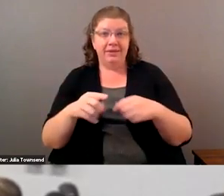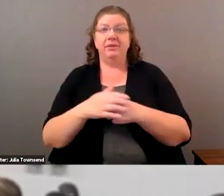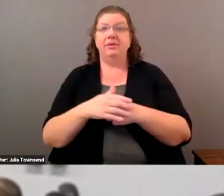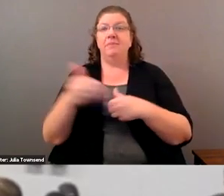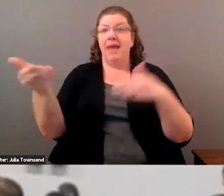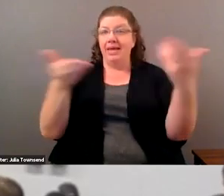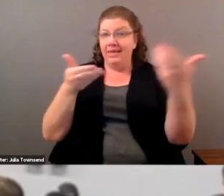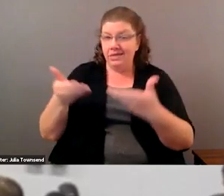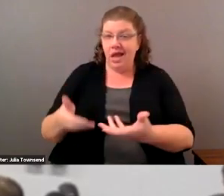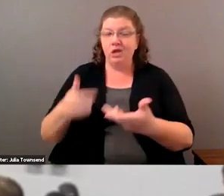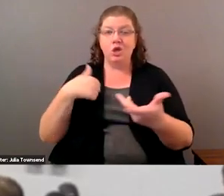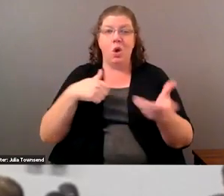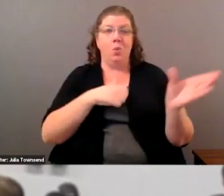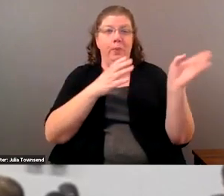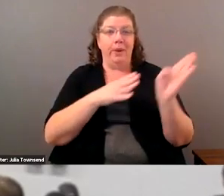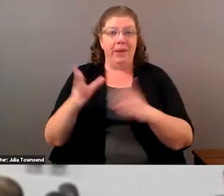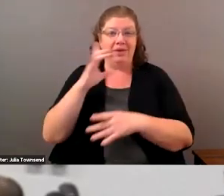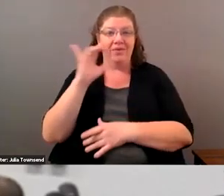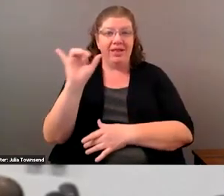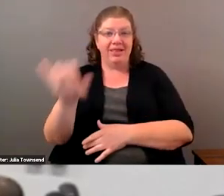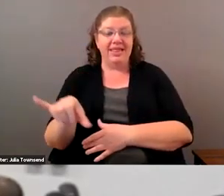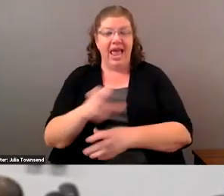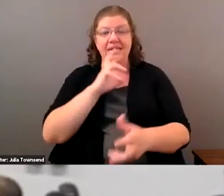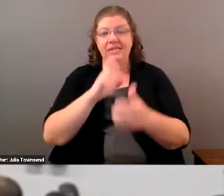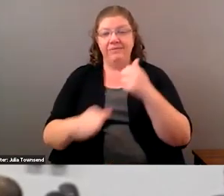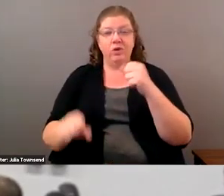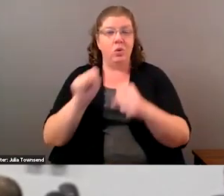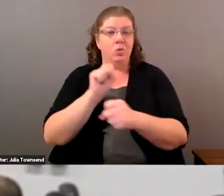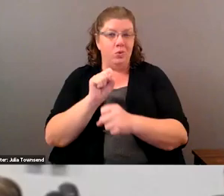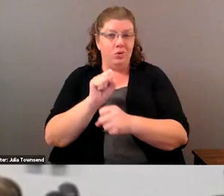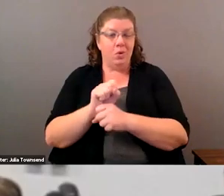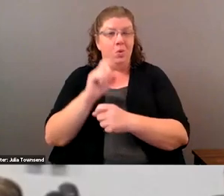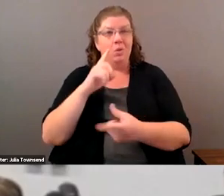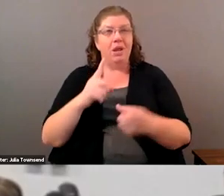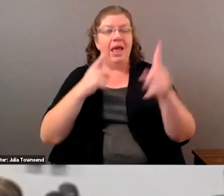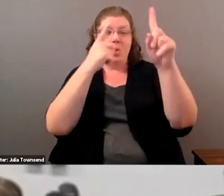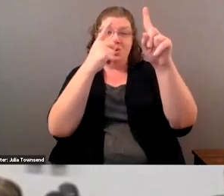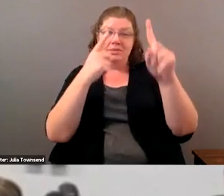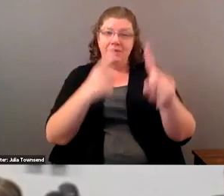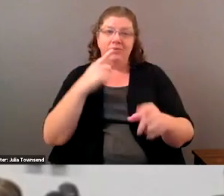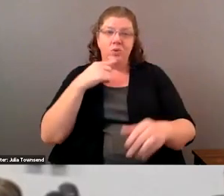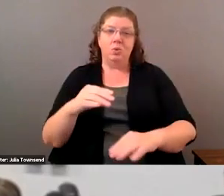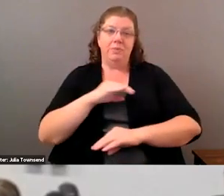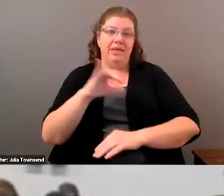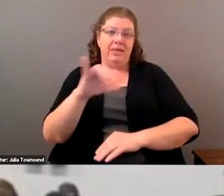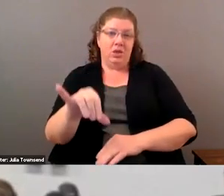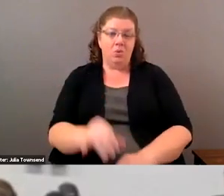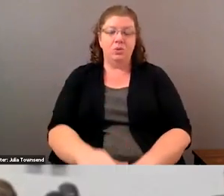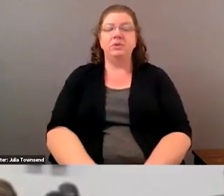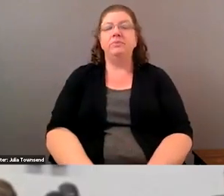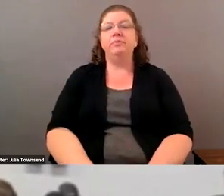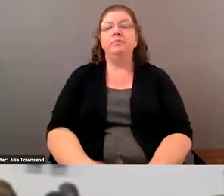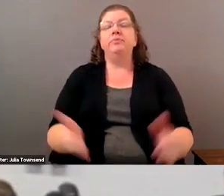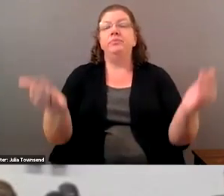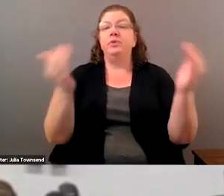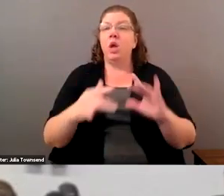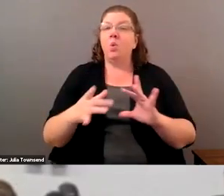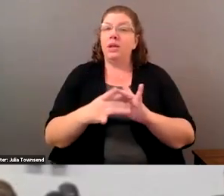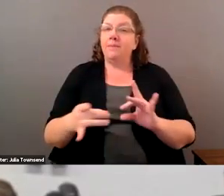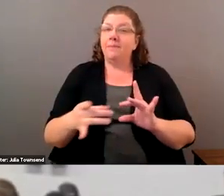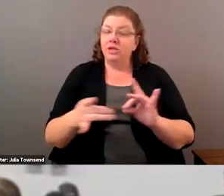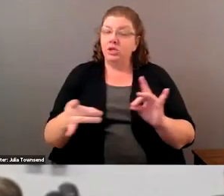sólo para intentar esto suceda y hacer estas contrataciones para estar listos para este trabajo difícil vamos